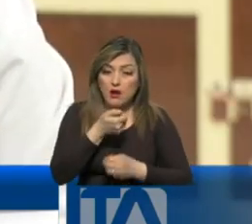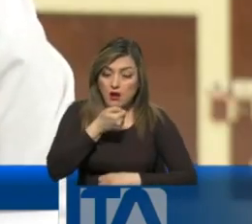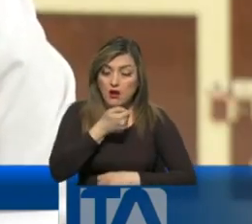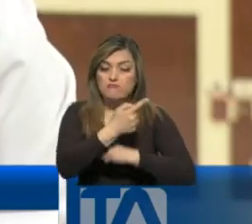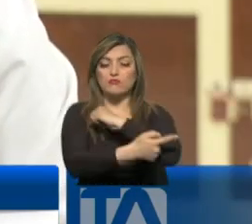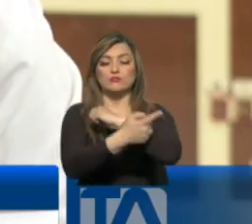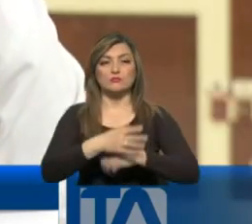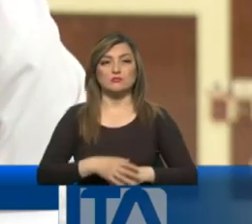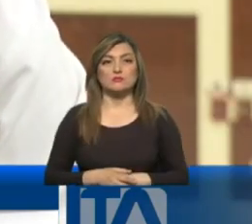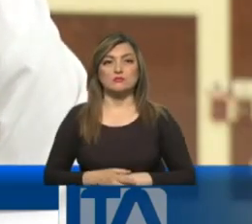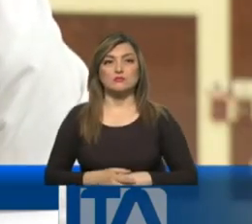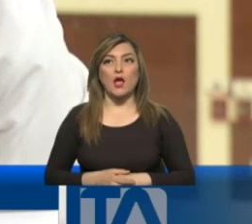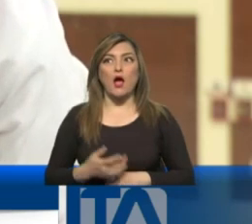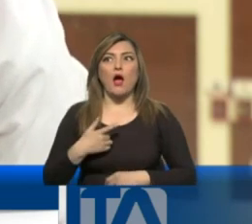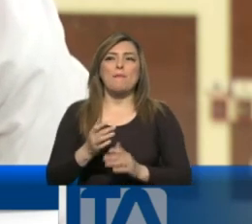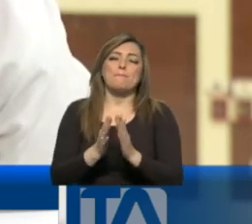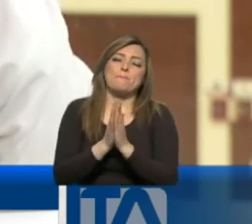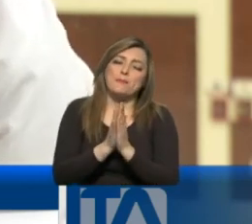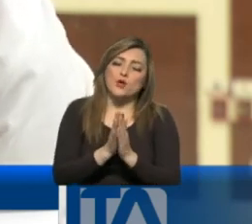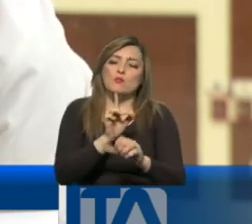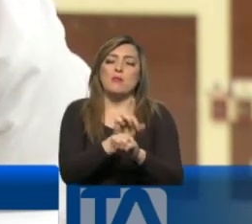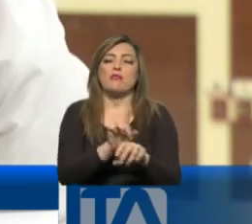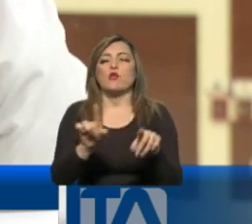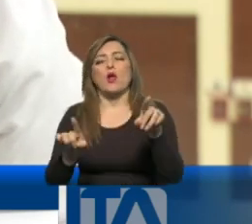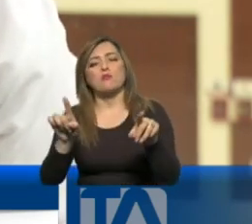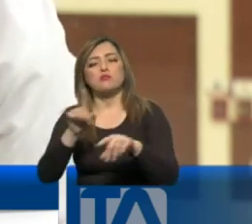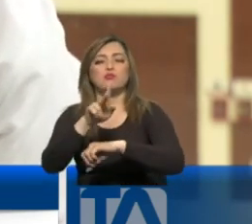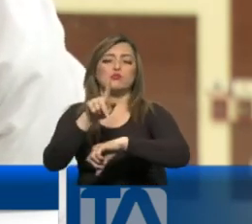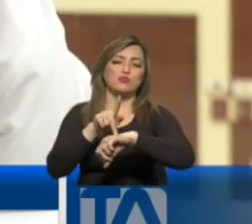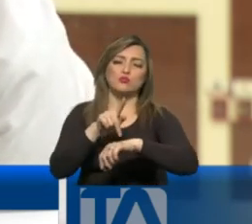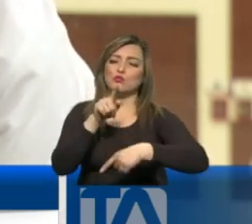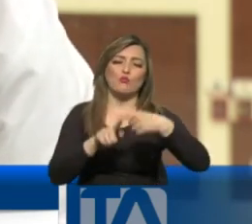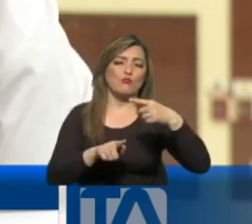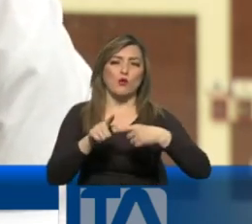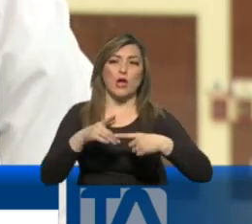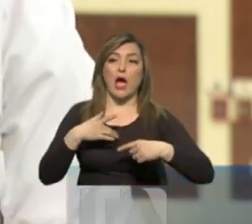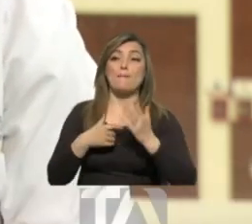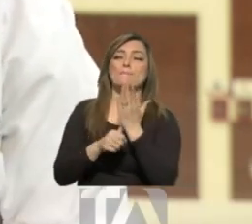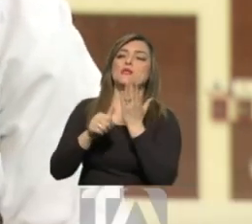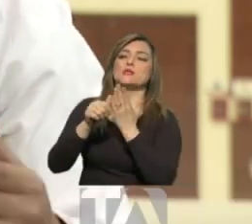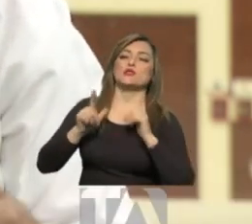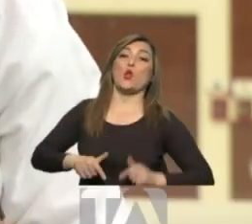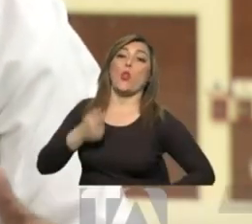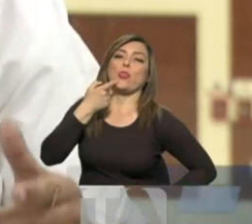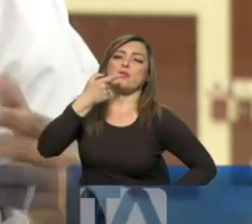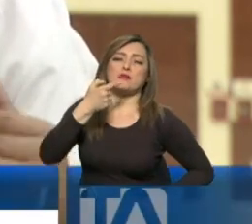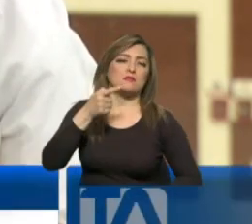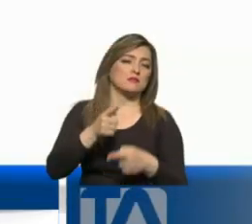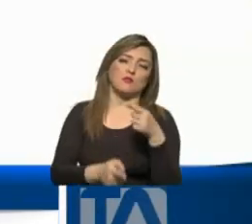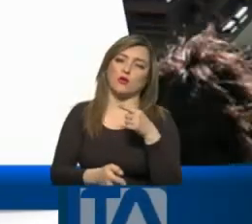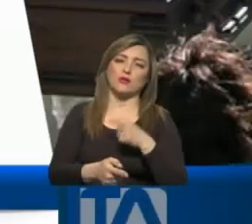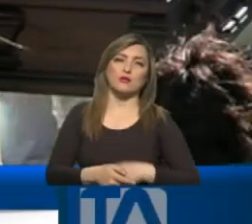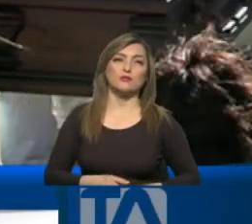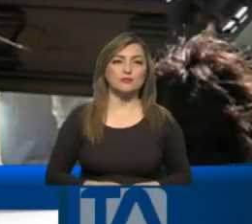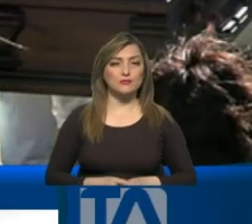se ha solicitado de que algún médico o profesional de la salud no puedan pronunciarse en nombre de la